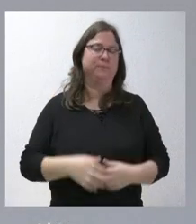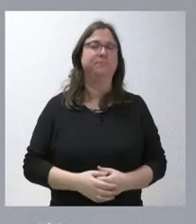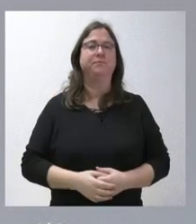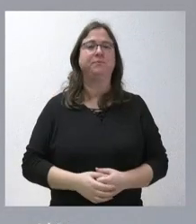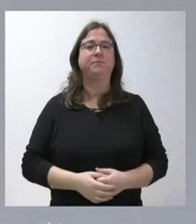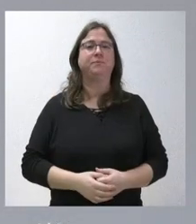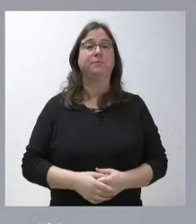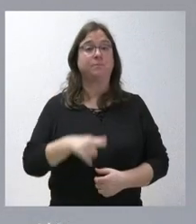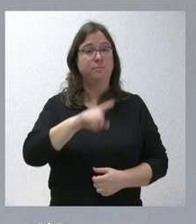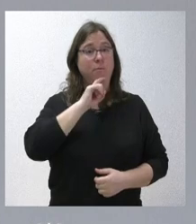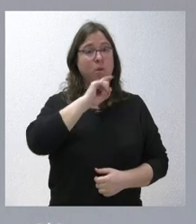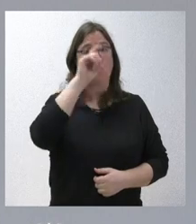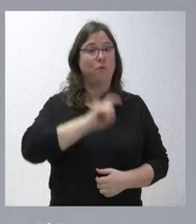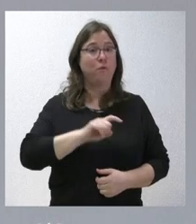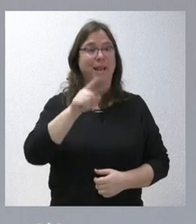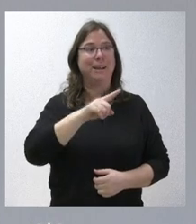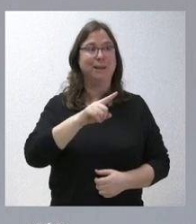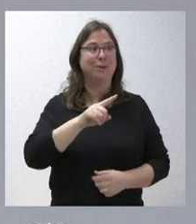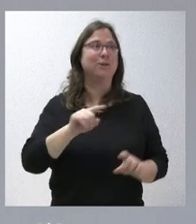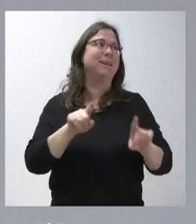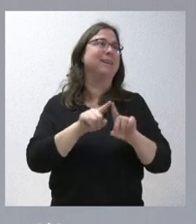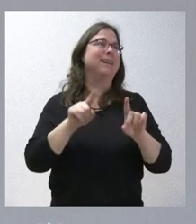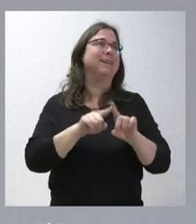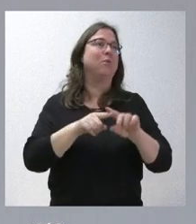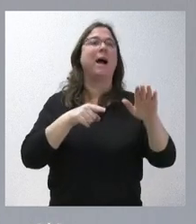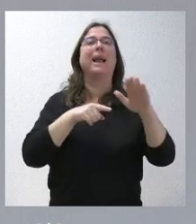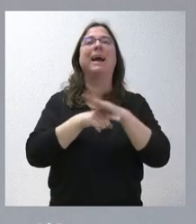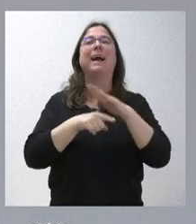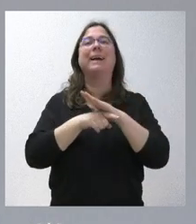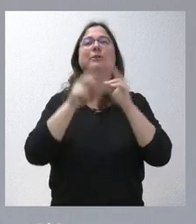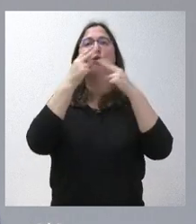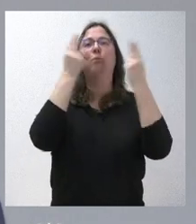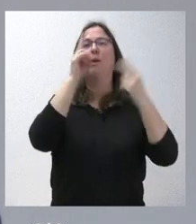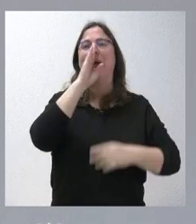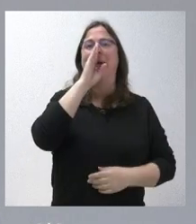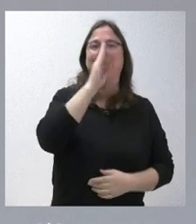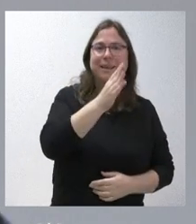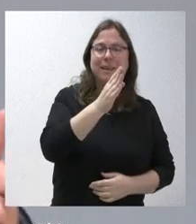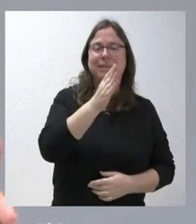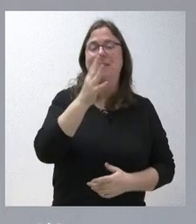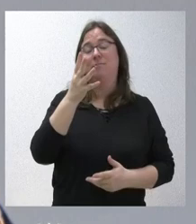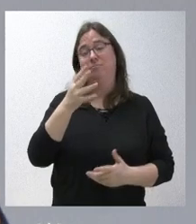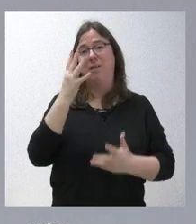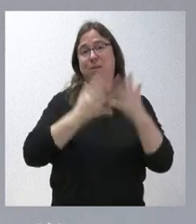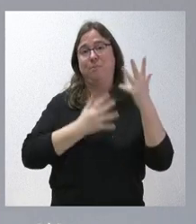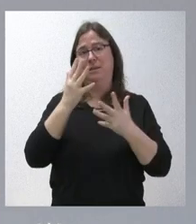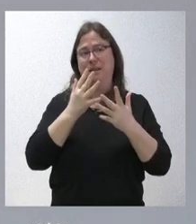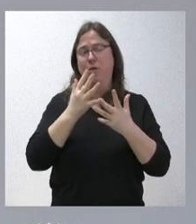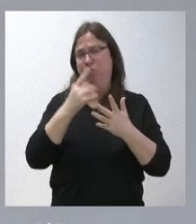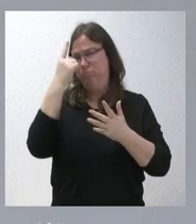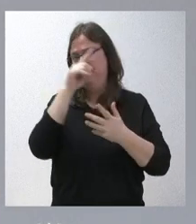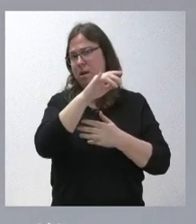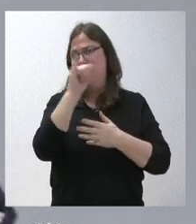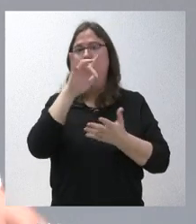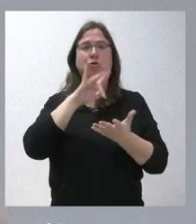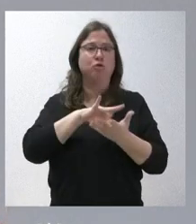con esta fundación no descubrimos lo que es una gestión pública directa por parte de las administraciones generales ocurre en la junta